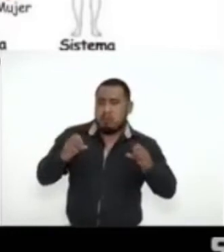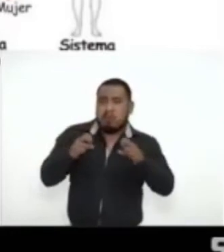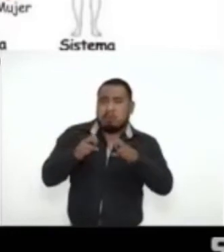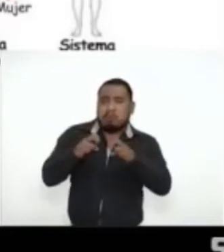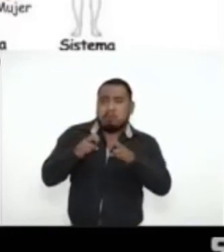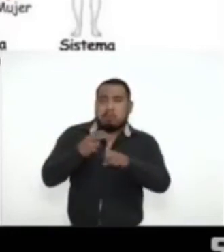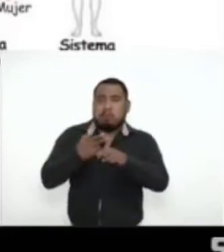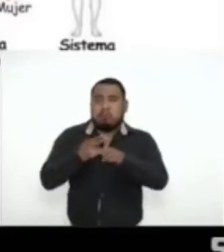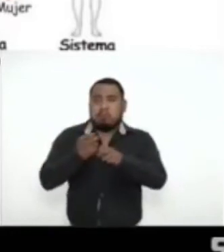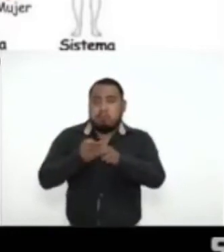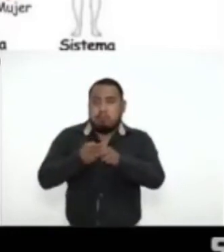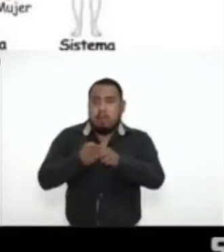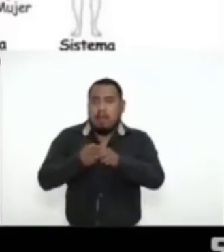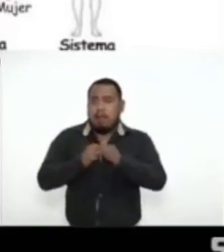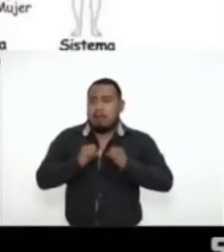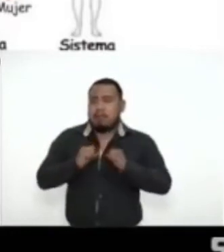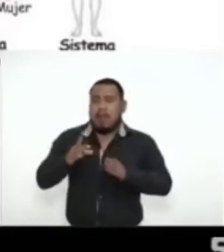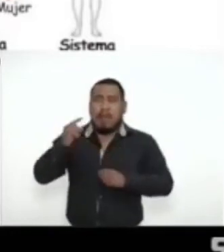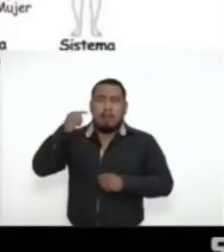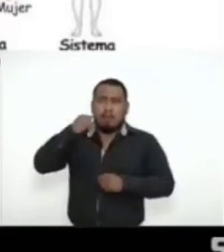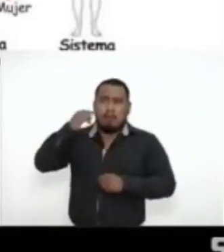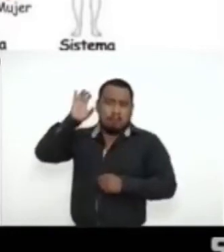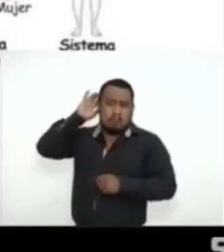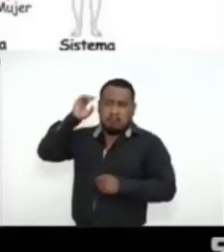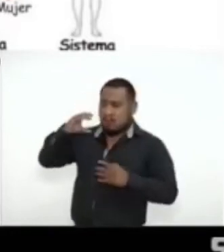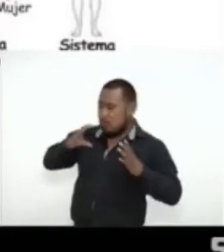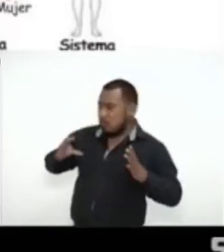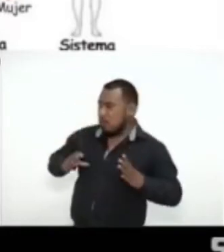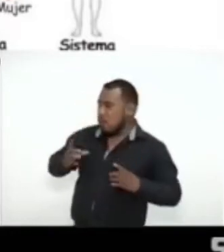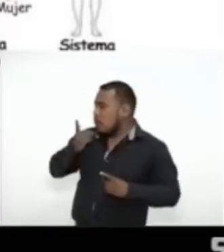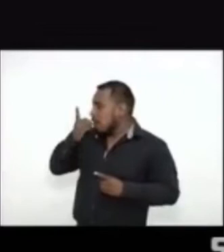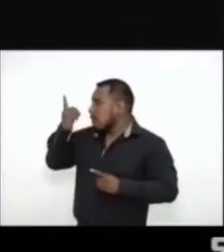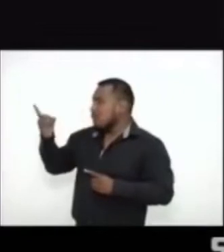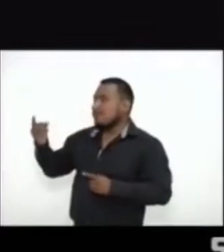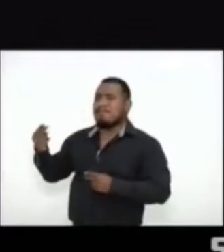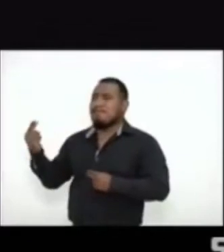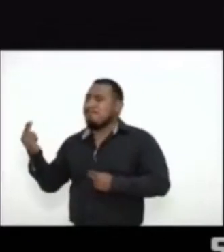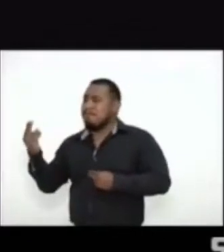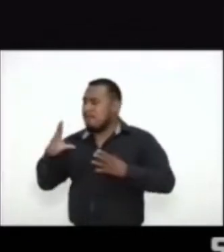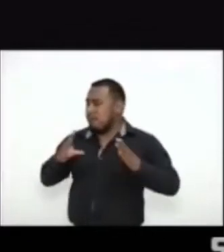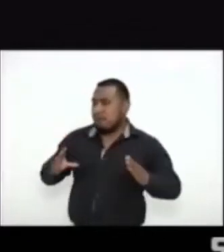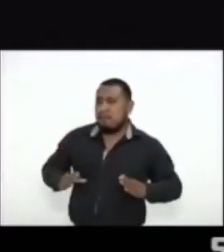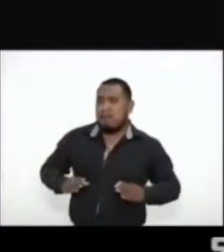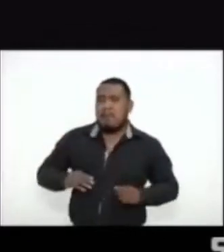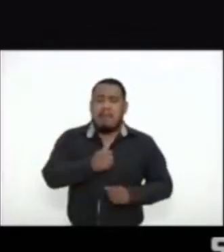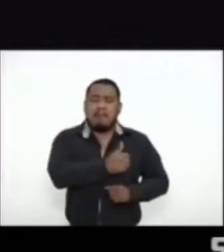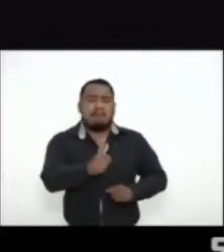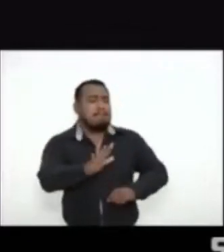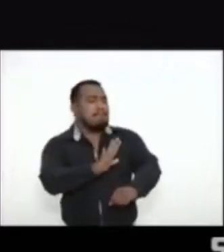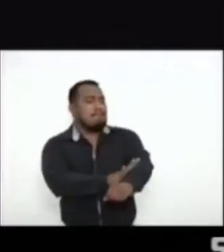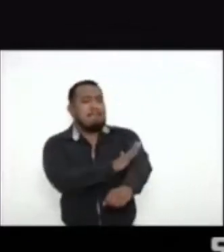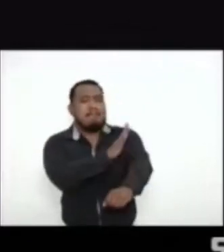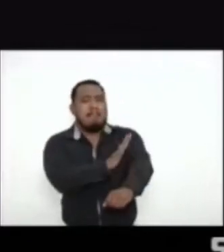el cuerpo significa darle al cuerpo lo que necesita en ese momento. Cada síntoma